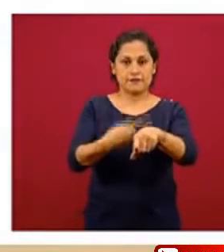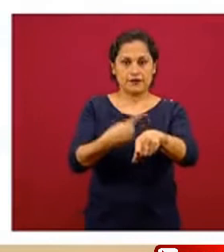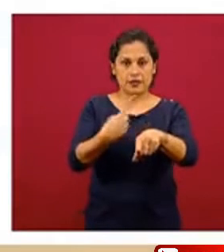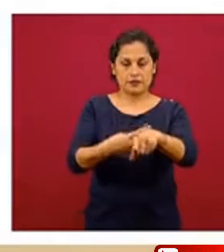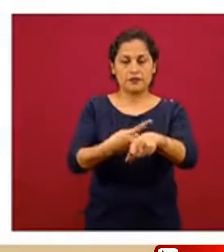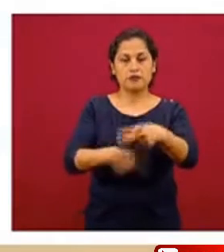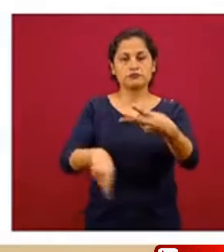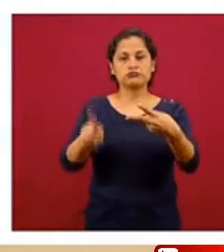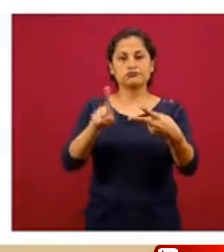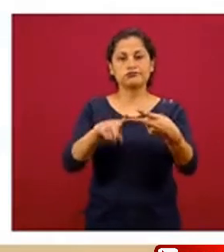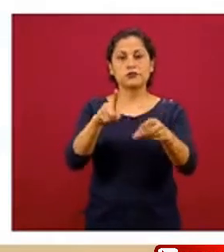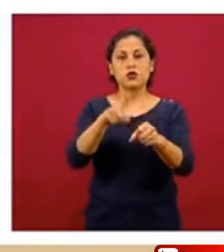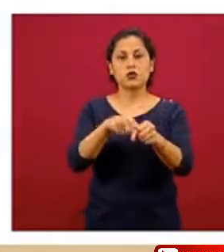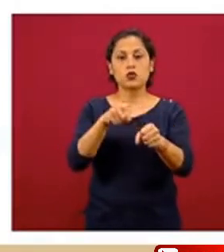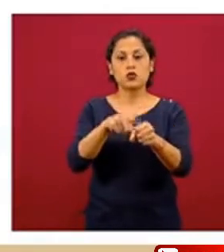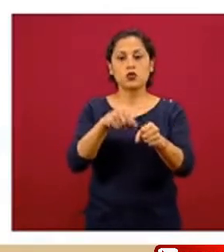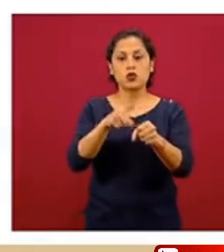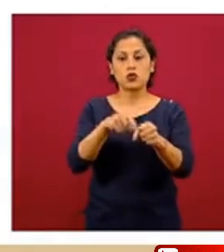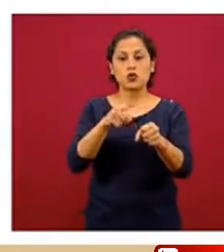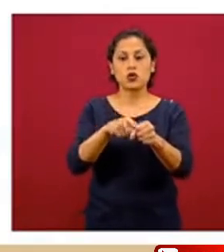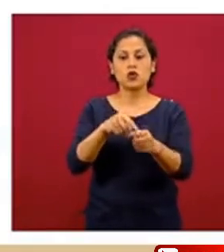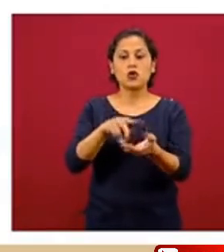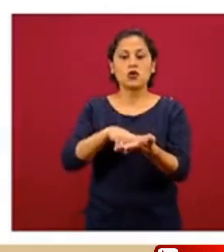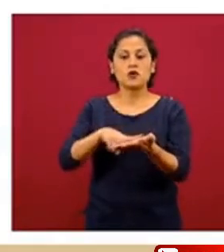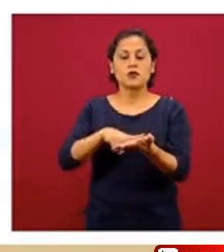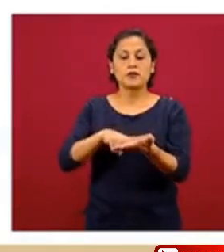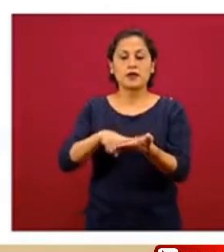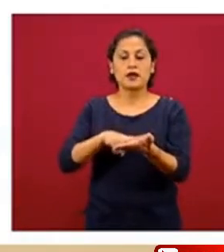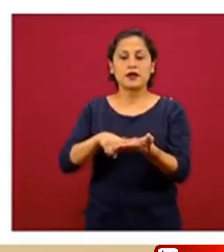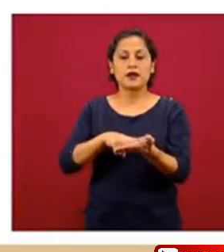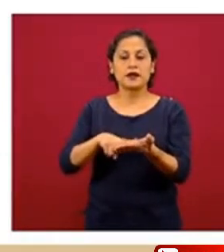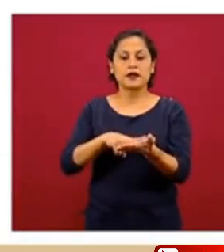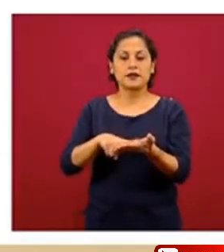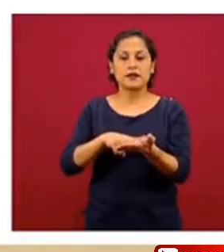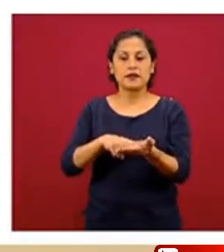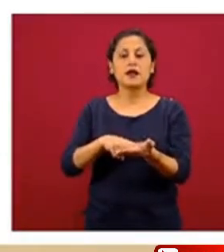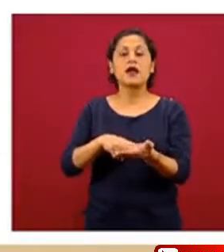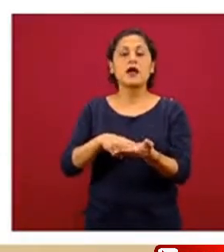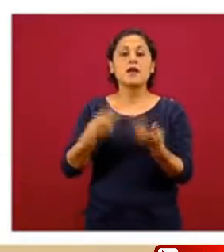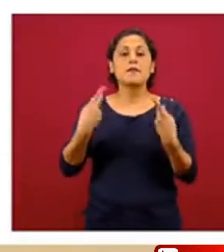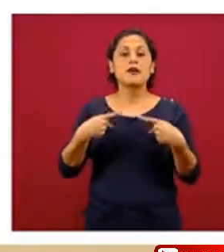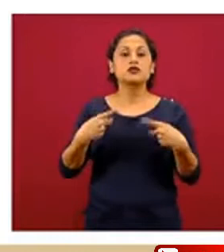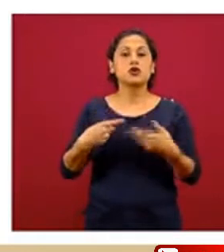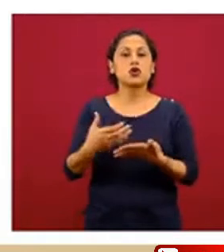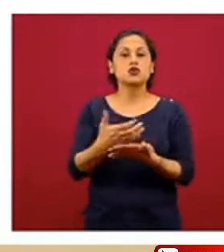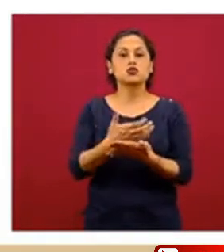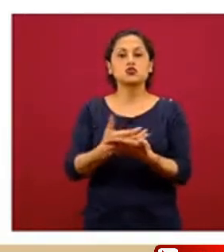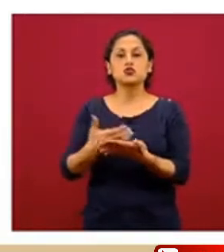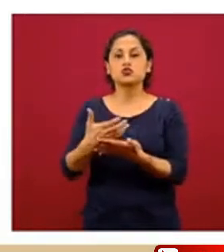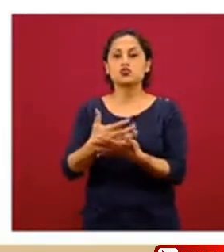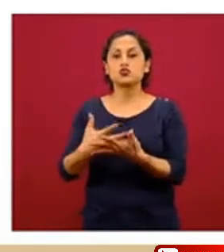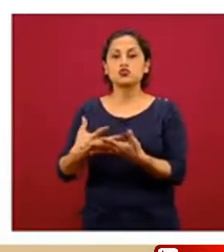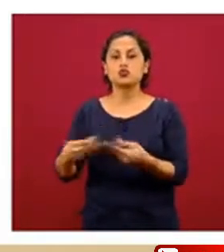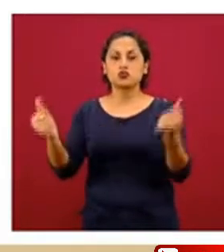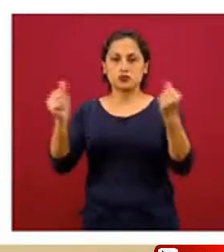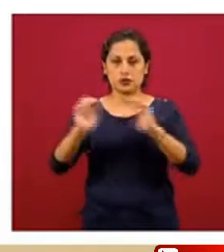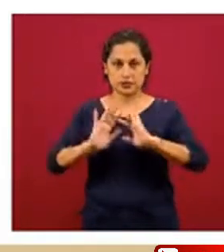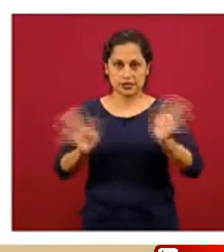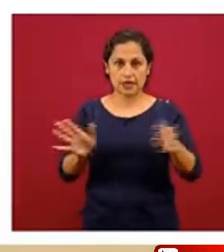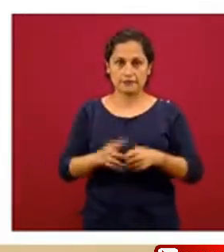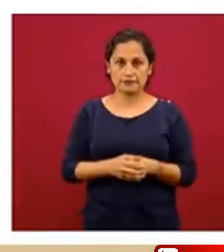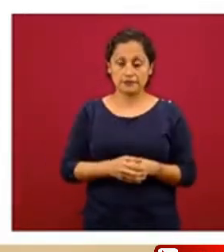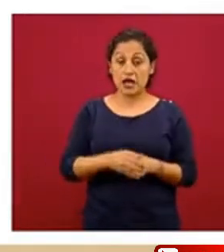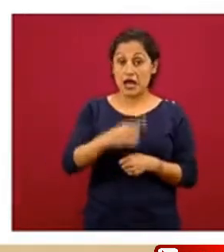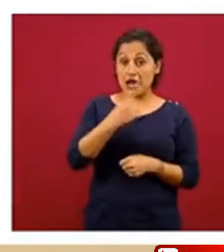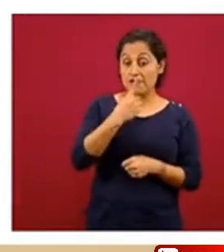En la curva de color turquesa vemos los recuperados. De todos estos casos confirmados, todos